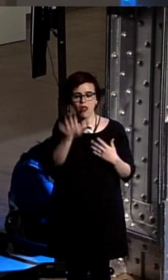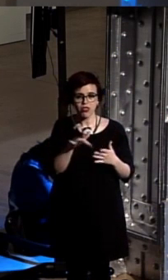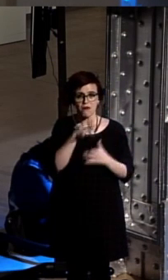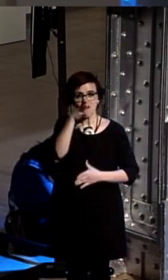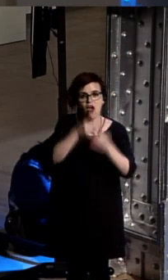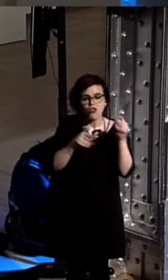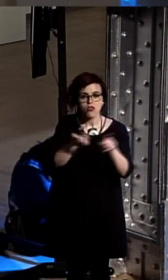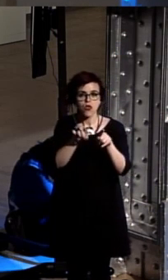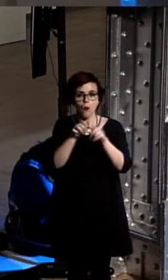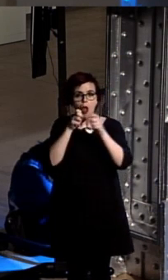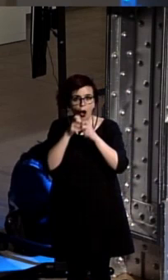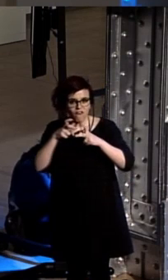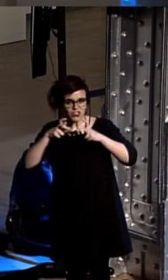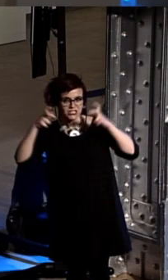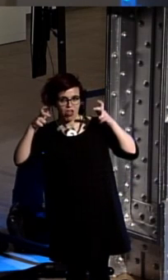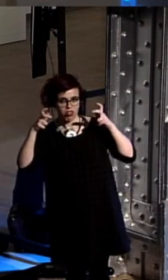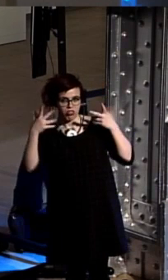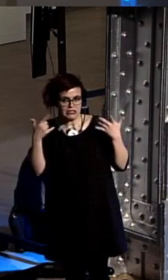como la obesidad.